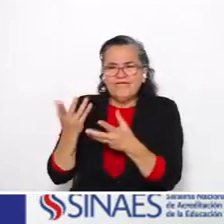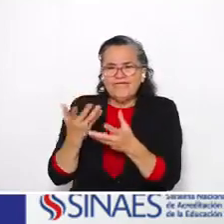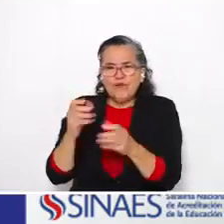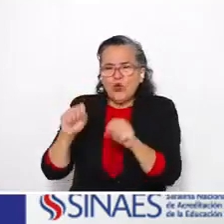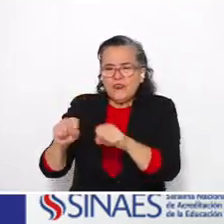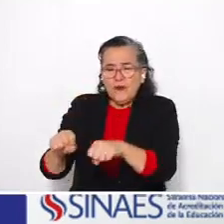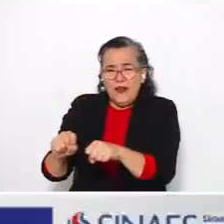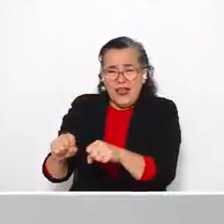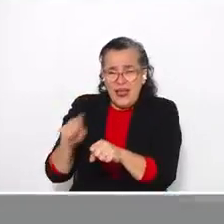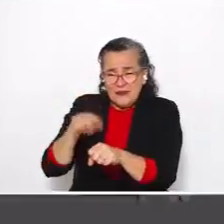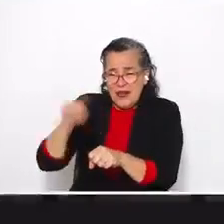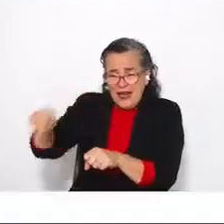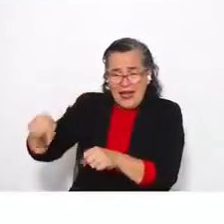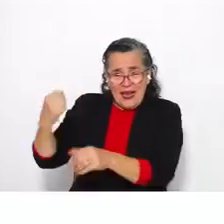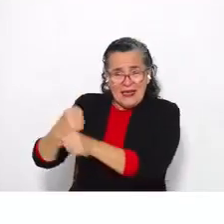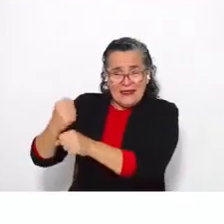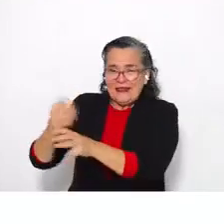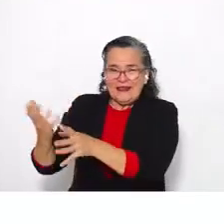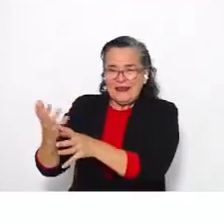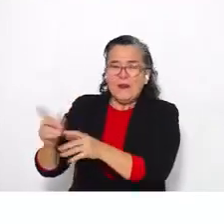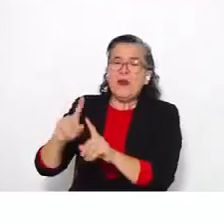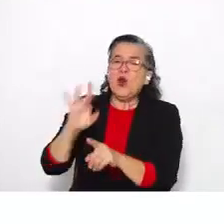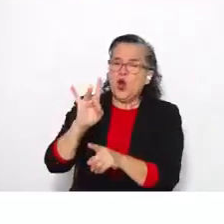80% regresa a su país de origen.